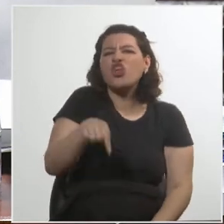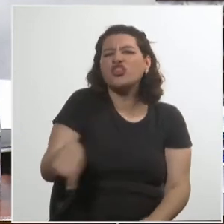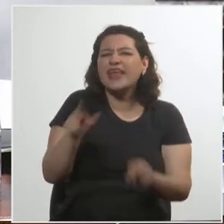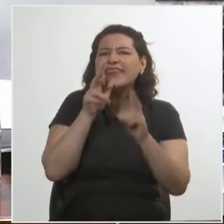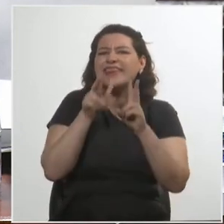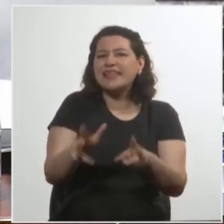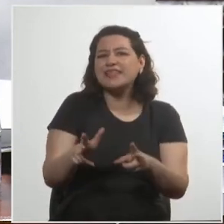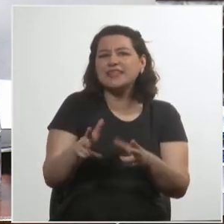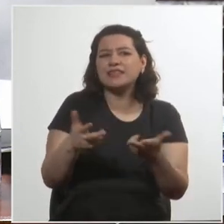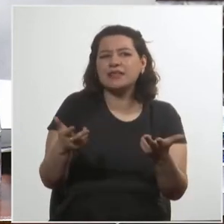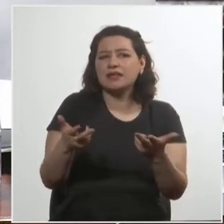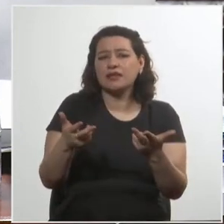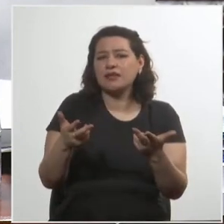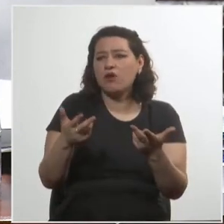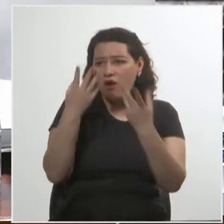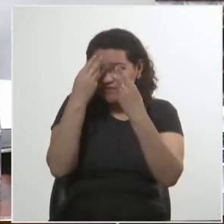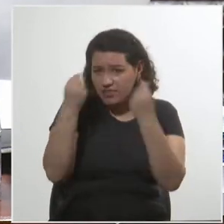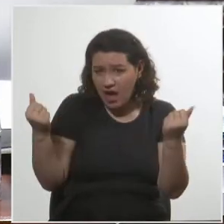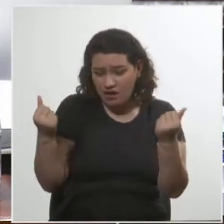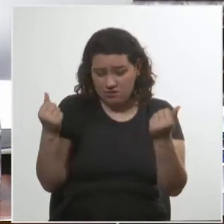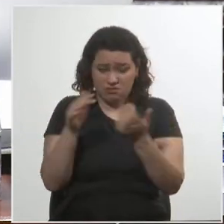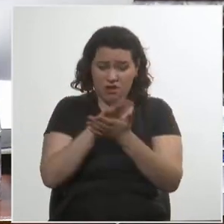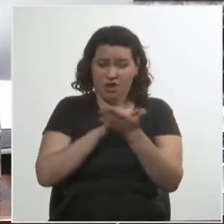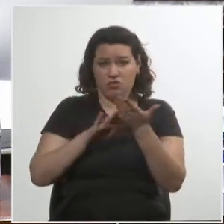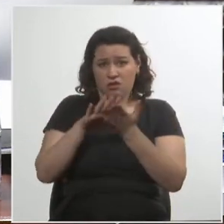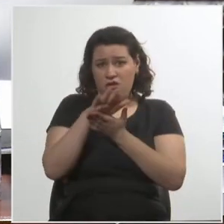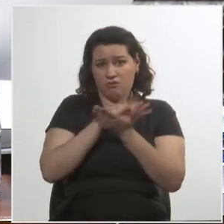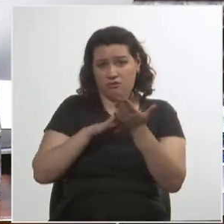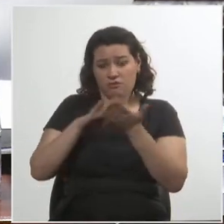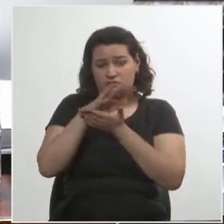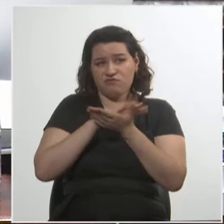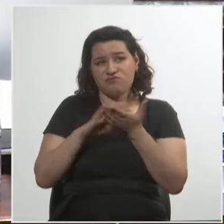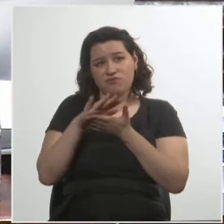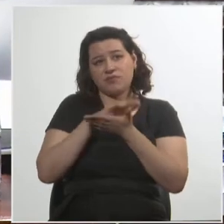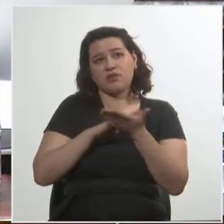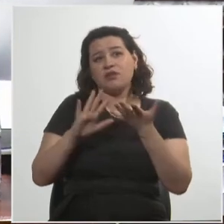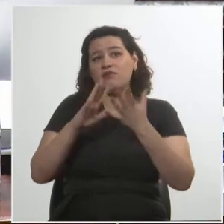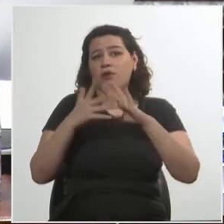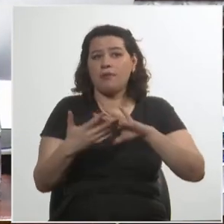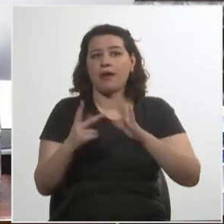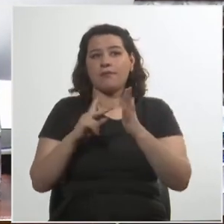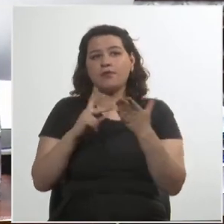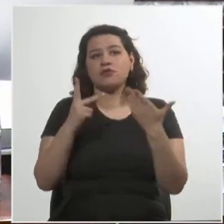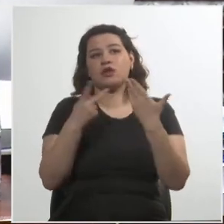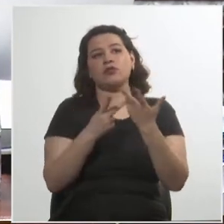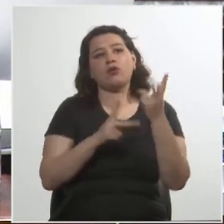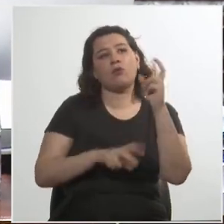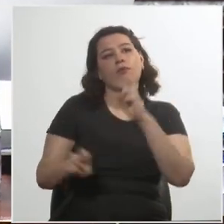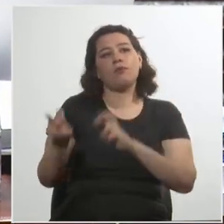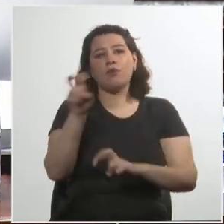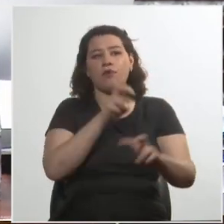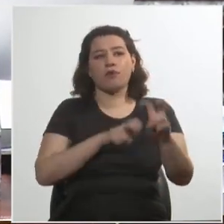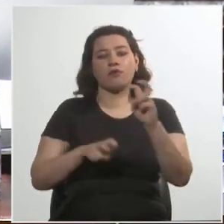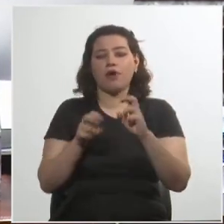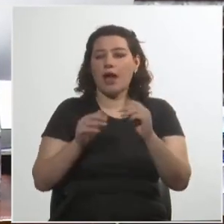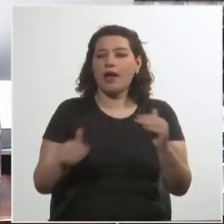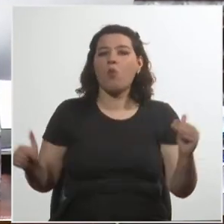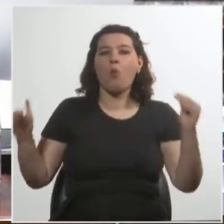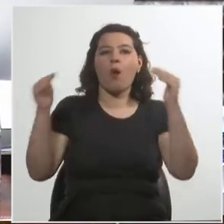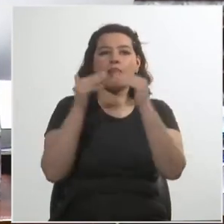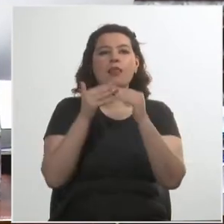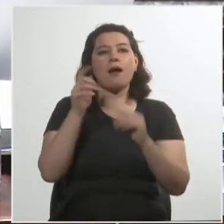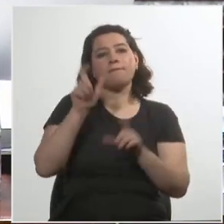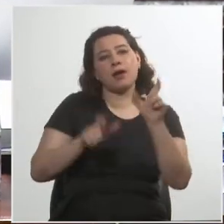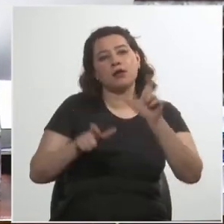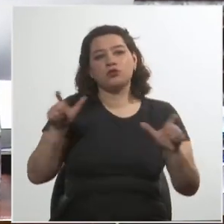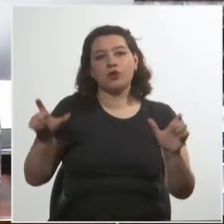pasar la página en ningún lado se está planteando se está haciendo con este proyecto un tratamiento equitativo de